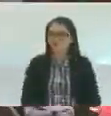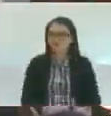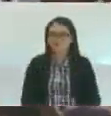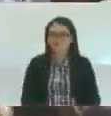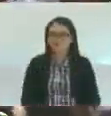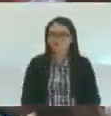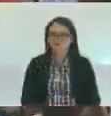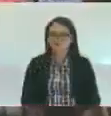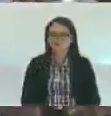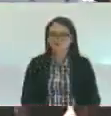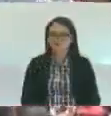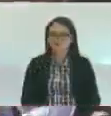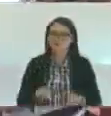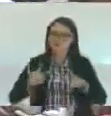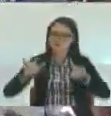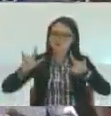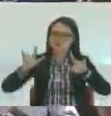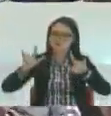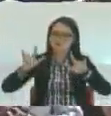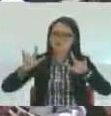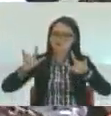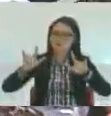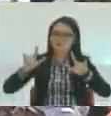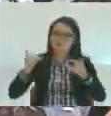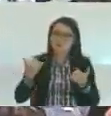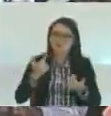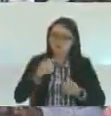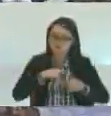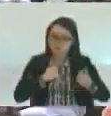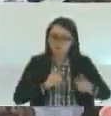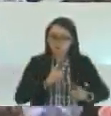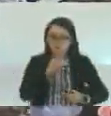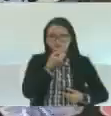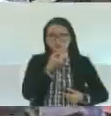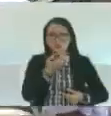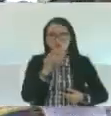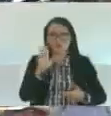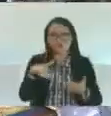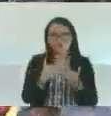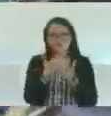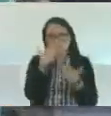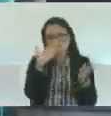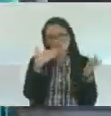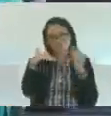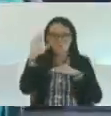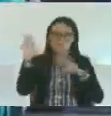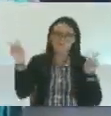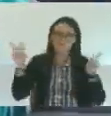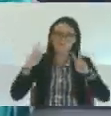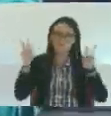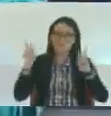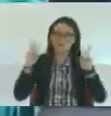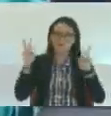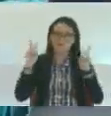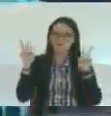Guayana, te amo y te digo desde mi corazón, ¡hasta la victoria siempre,